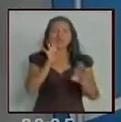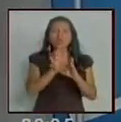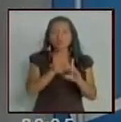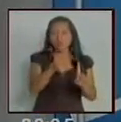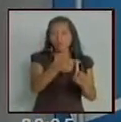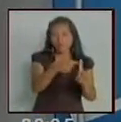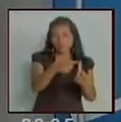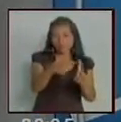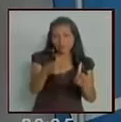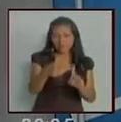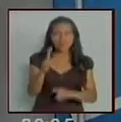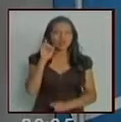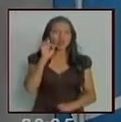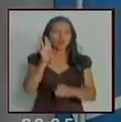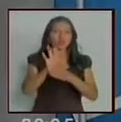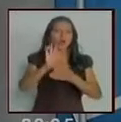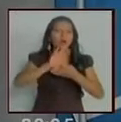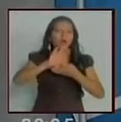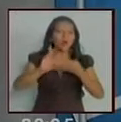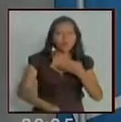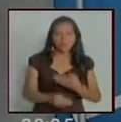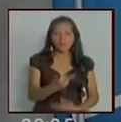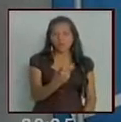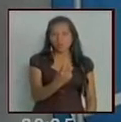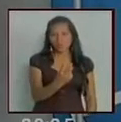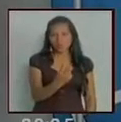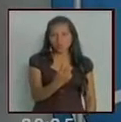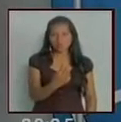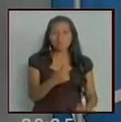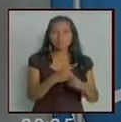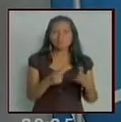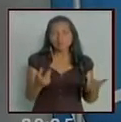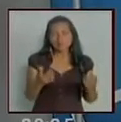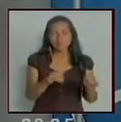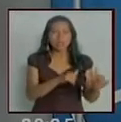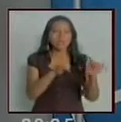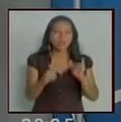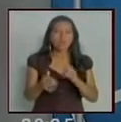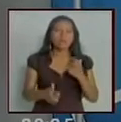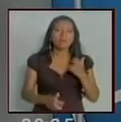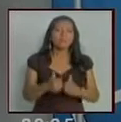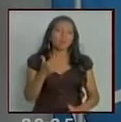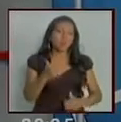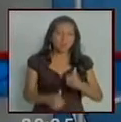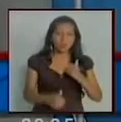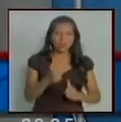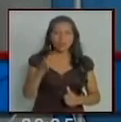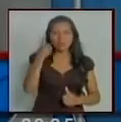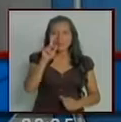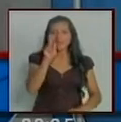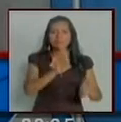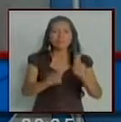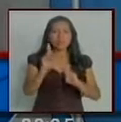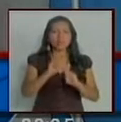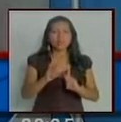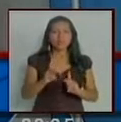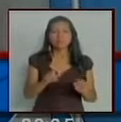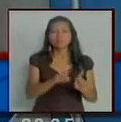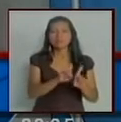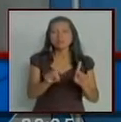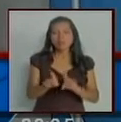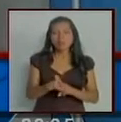sordera total, bueno, que ninguna de ellas sea definitivamente una amenaza para quienes saben